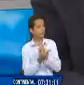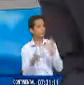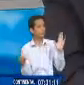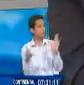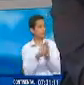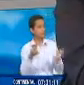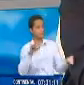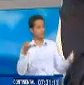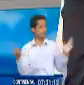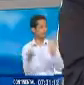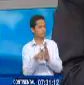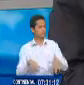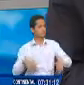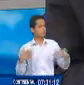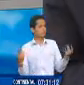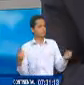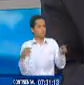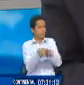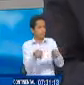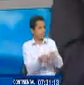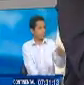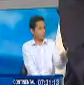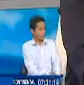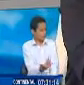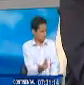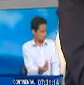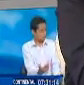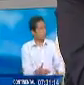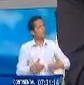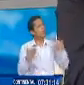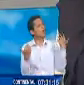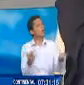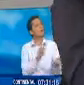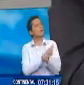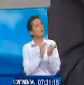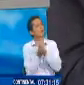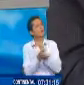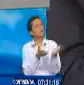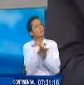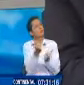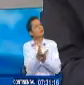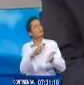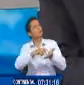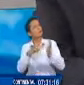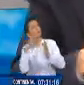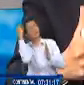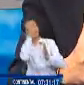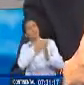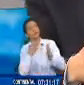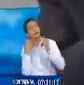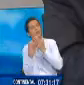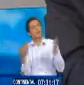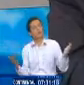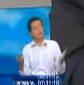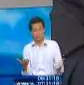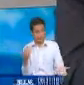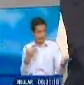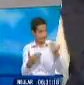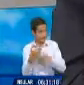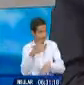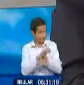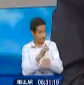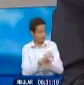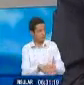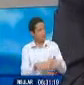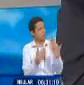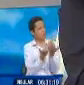una ley que es relativamente nueva esta reforma está orientada para ser más atractivo todavía a los inversionistas venir al ecuador y